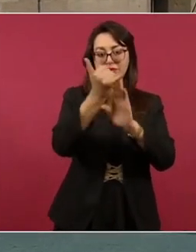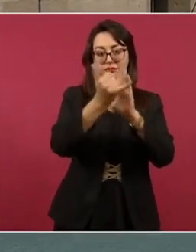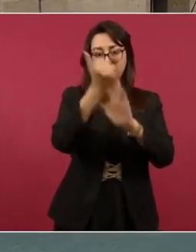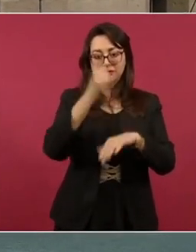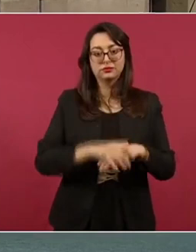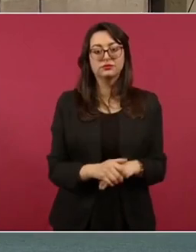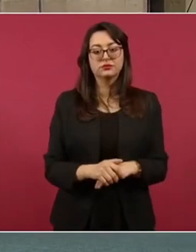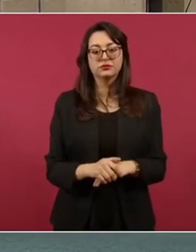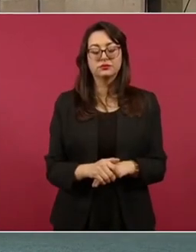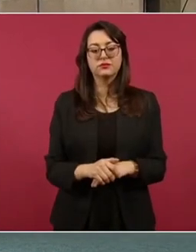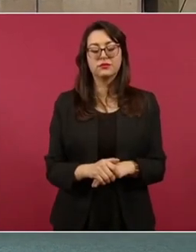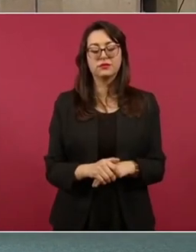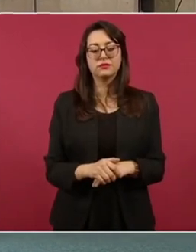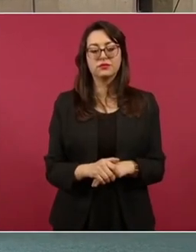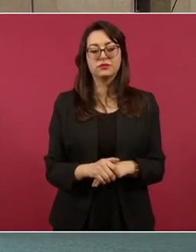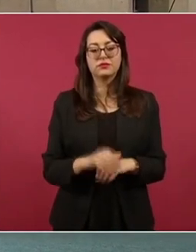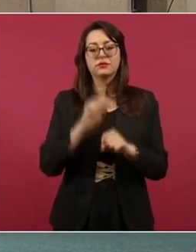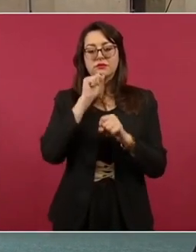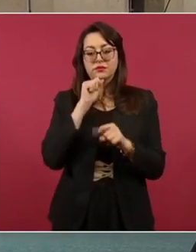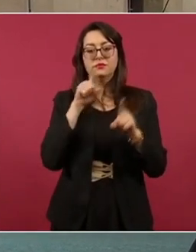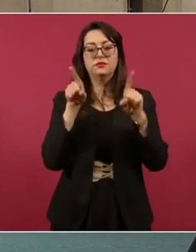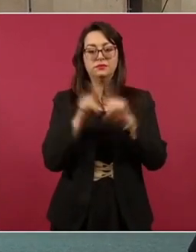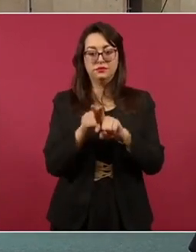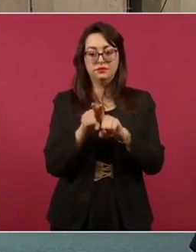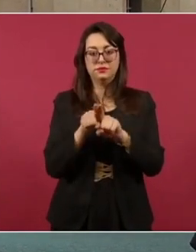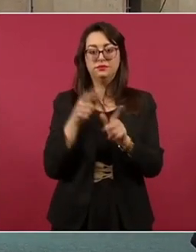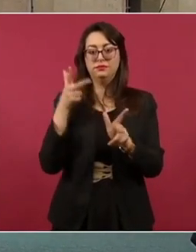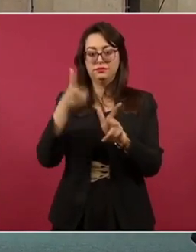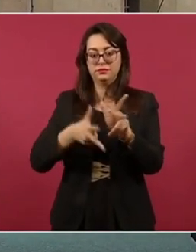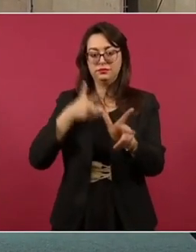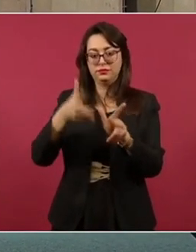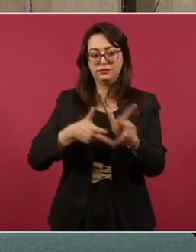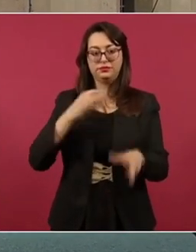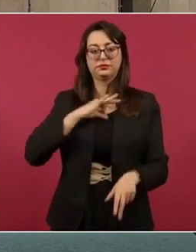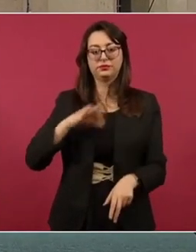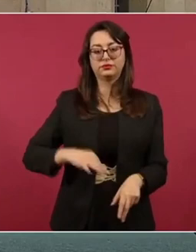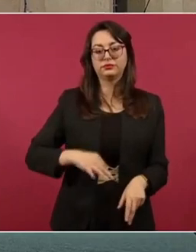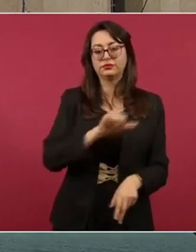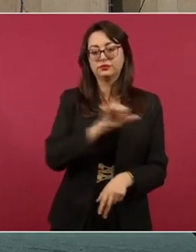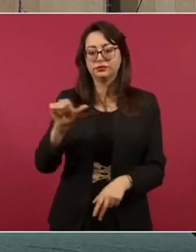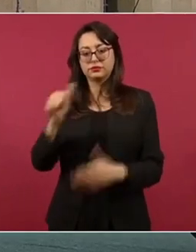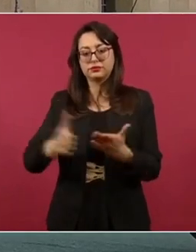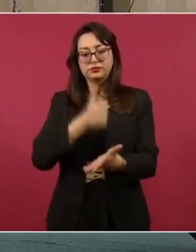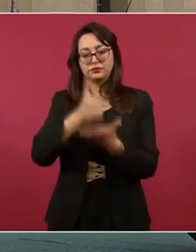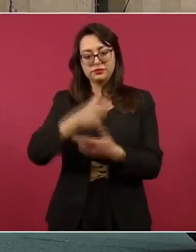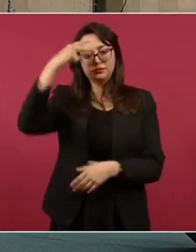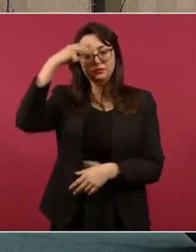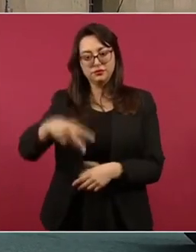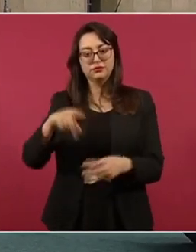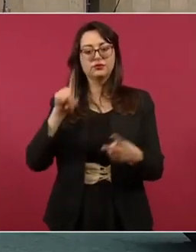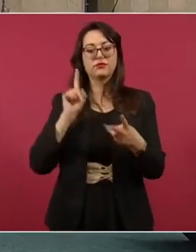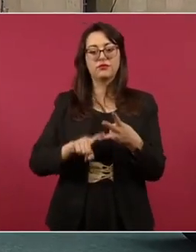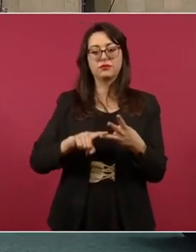construyendo los trenes Toluca Ciudad de México el tren Maya el